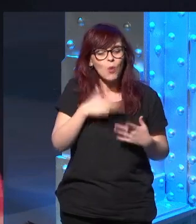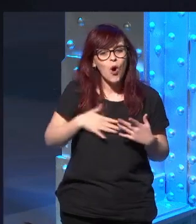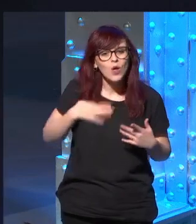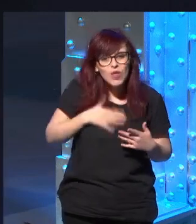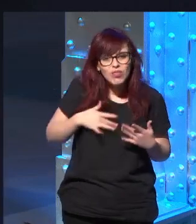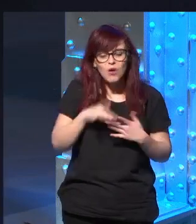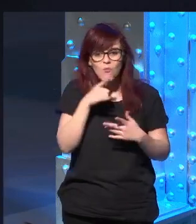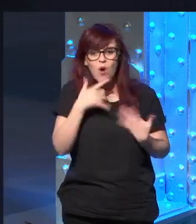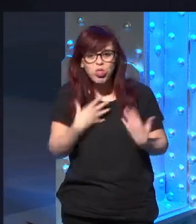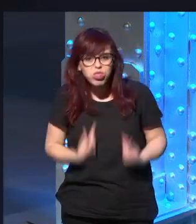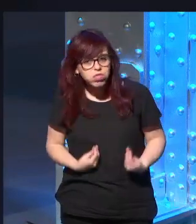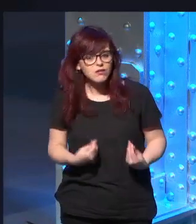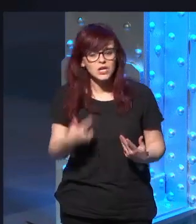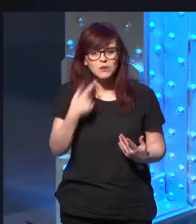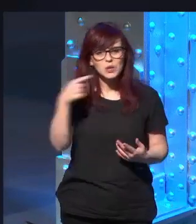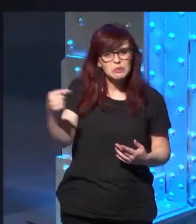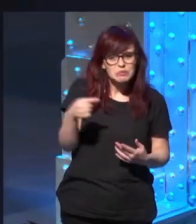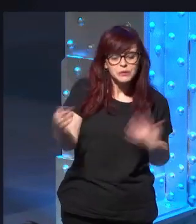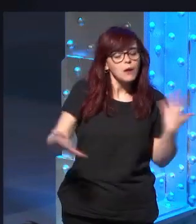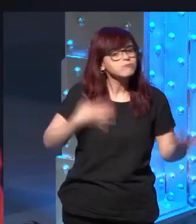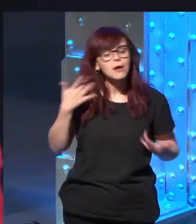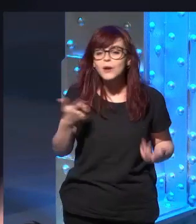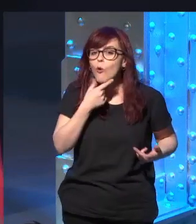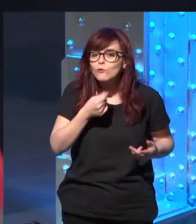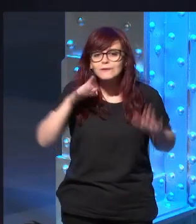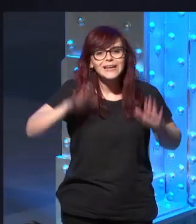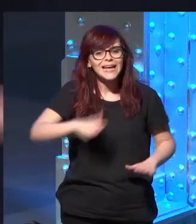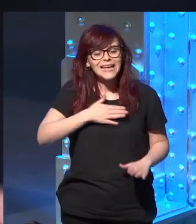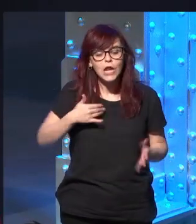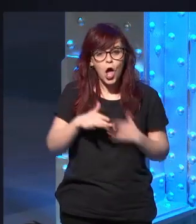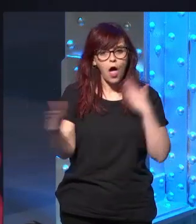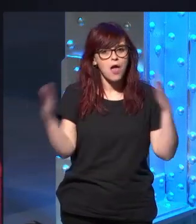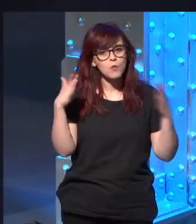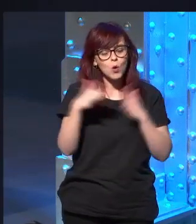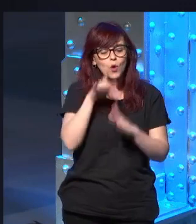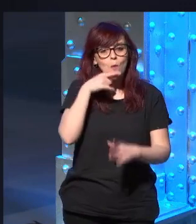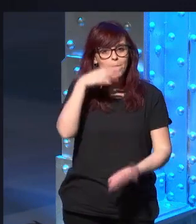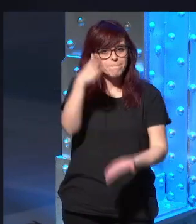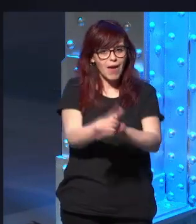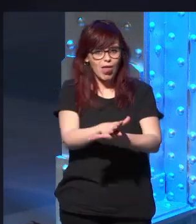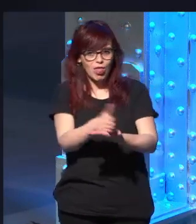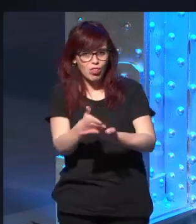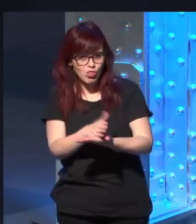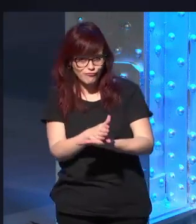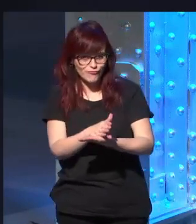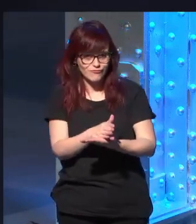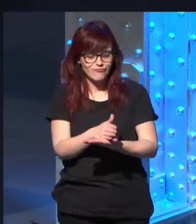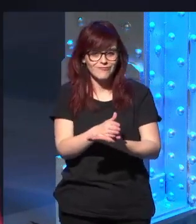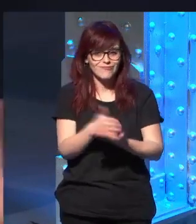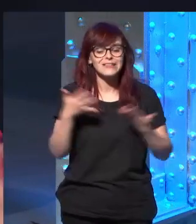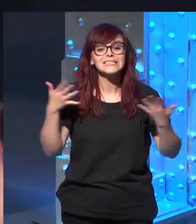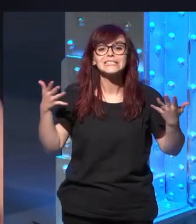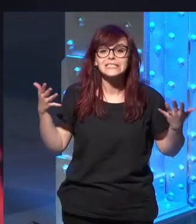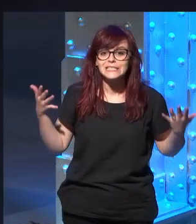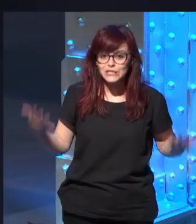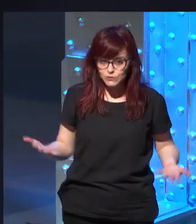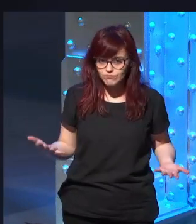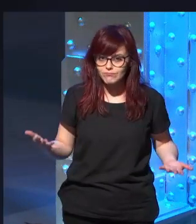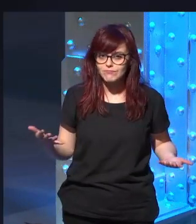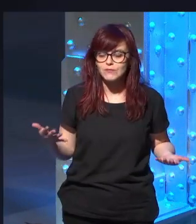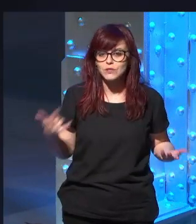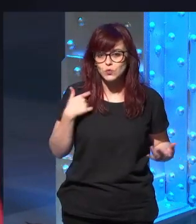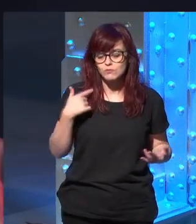insatisfacción, precariedad, etcétera, pero que quiero quedarme en este punto intermedio, ¿no? En ese sentido,